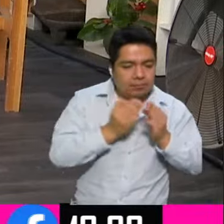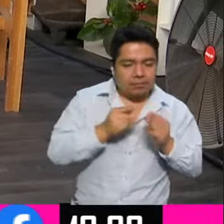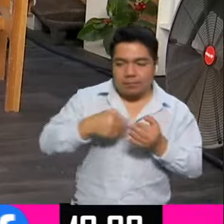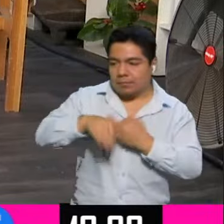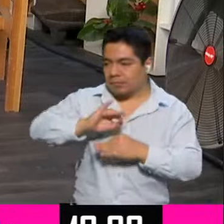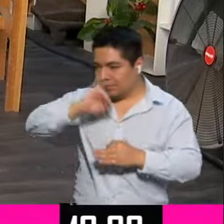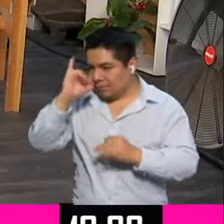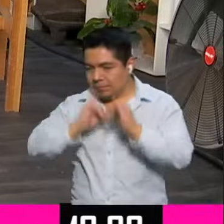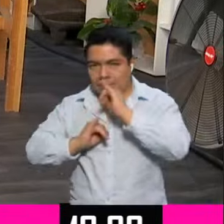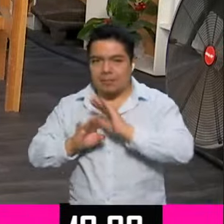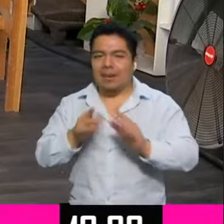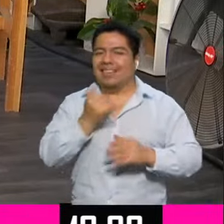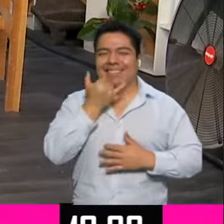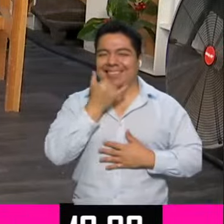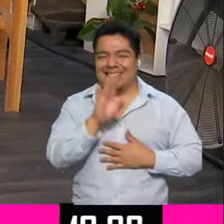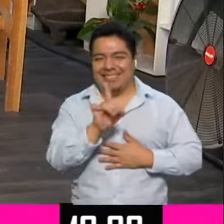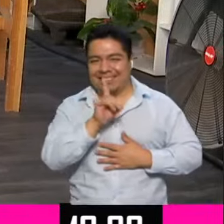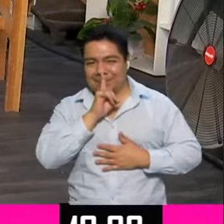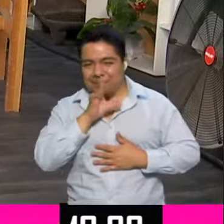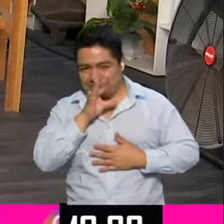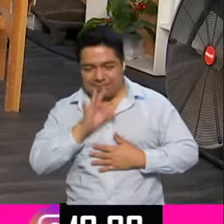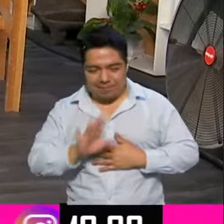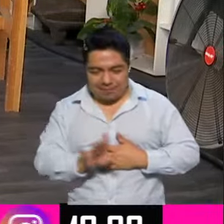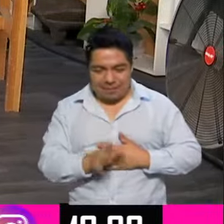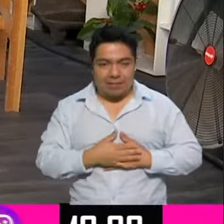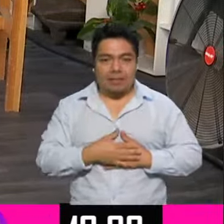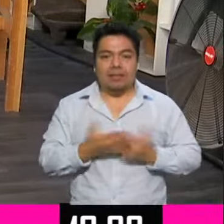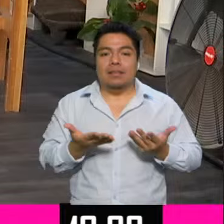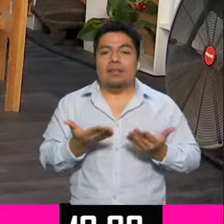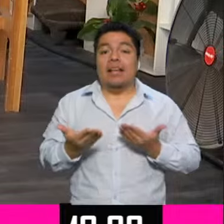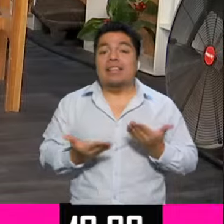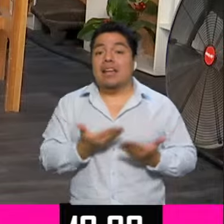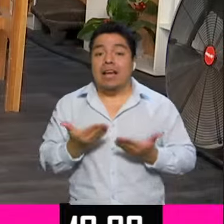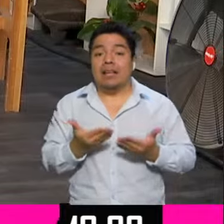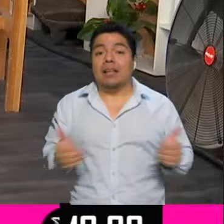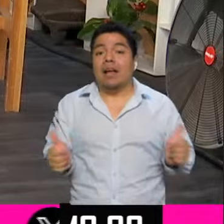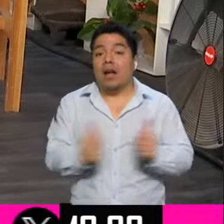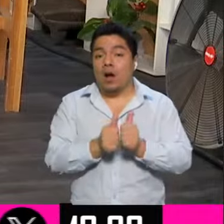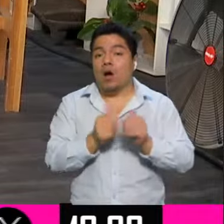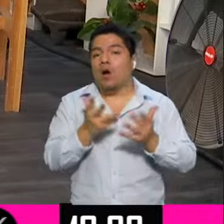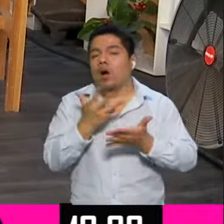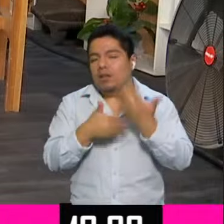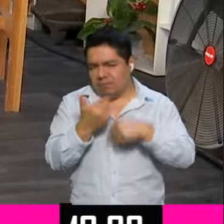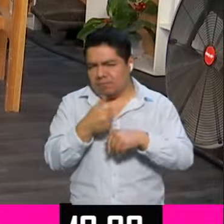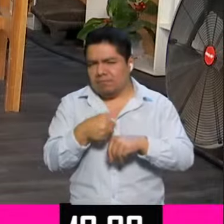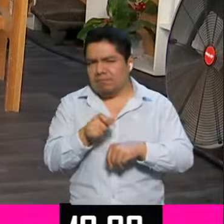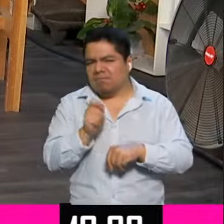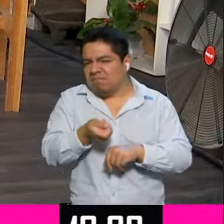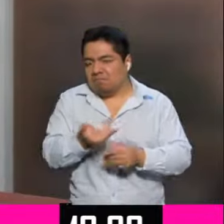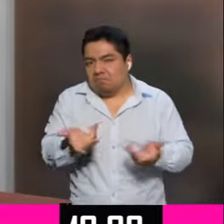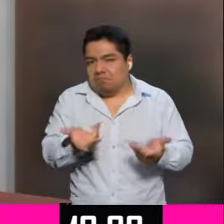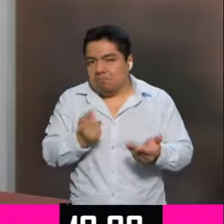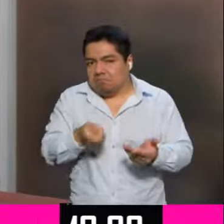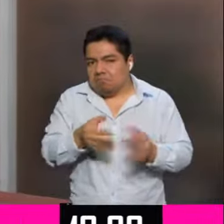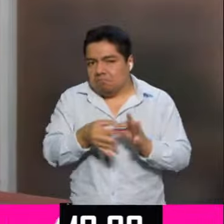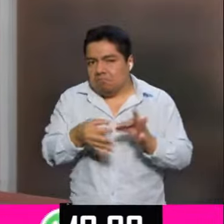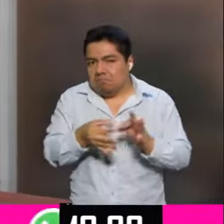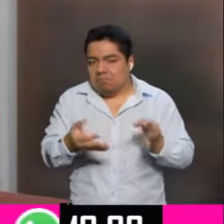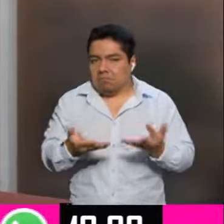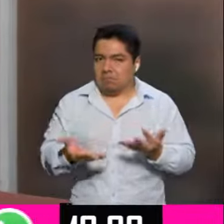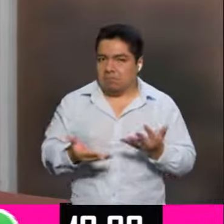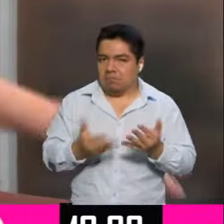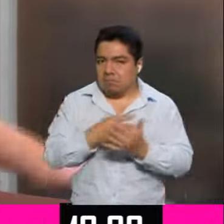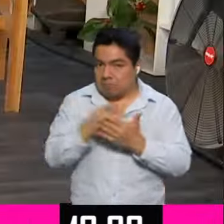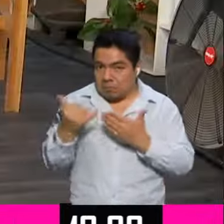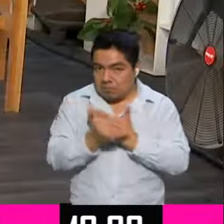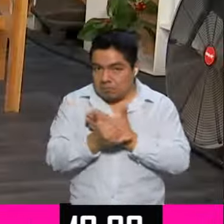jefes. ¿Cómo creen? Aquí es igual. Somos Danza Enseña. Platíquenos de esto, que es una cosa, es un